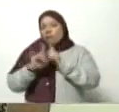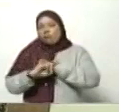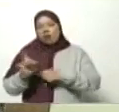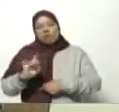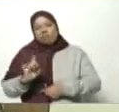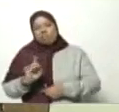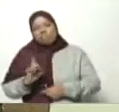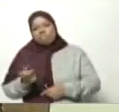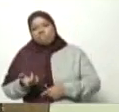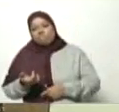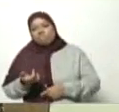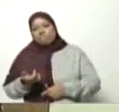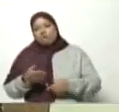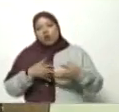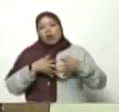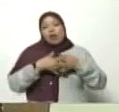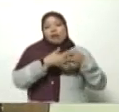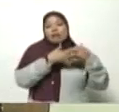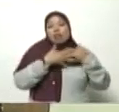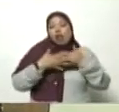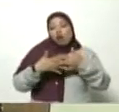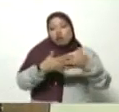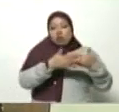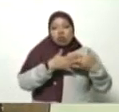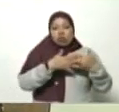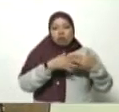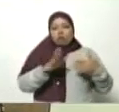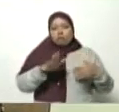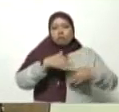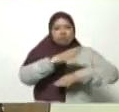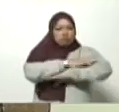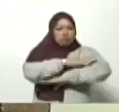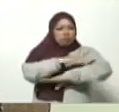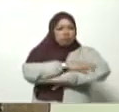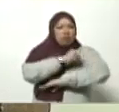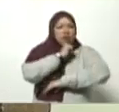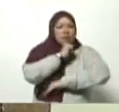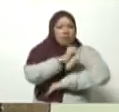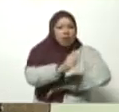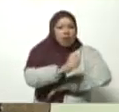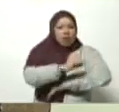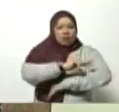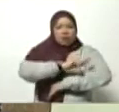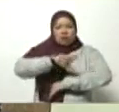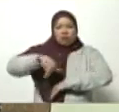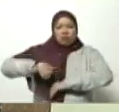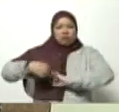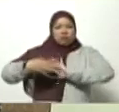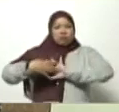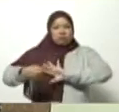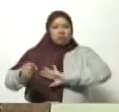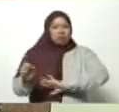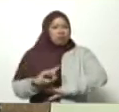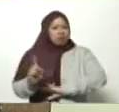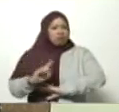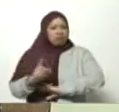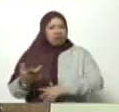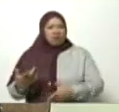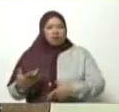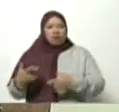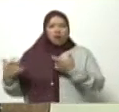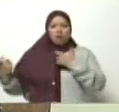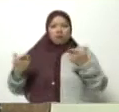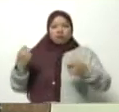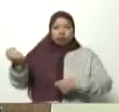tiene moral para pedir democracia en el mundo. La democracia de ellos la imponen a fuerza de bombas, invasiones, asesinatos